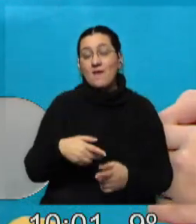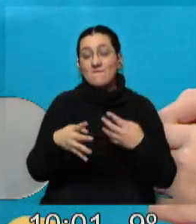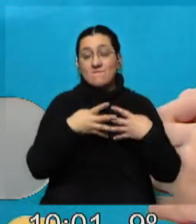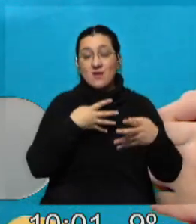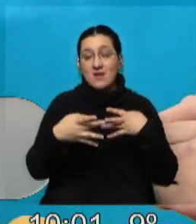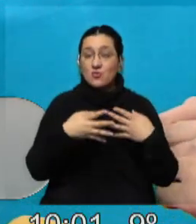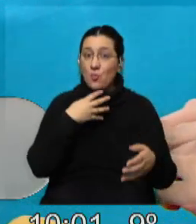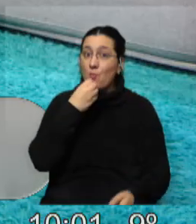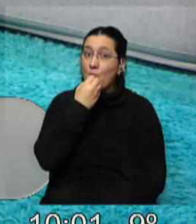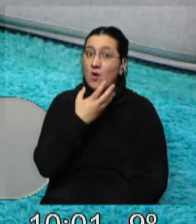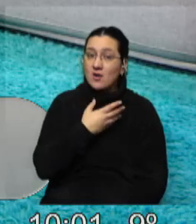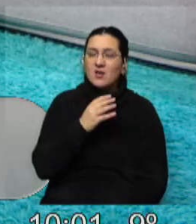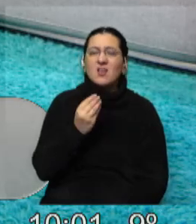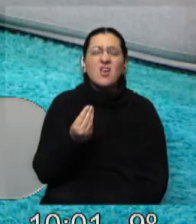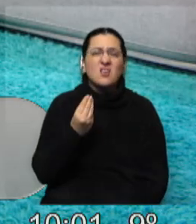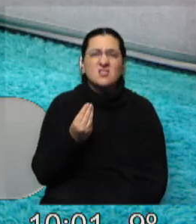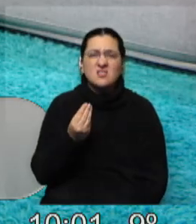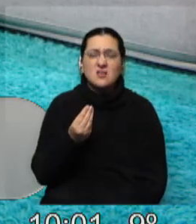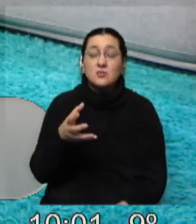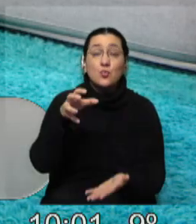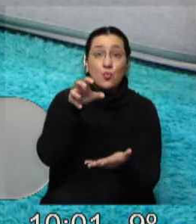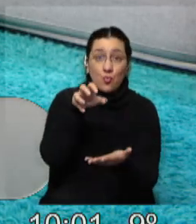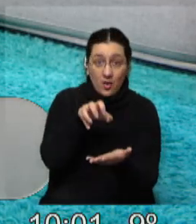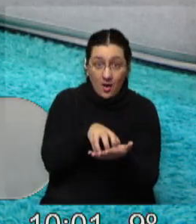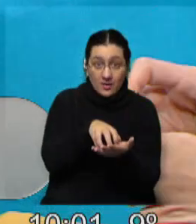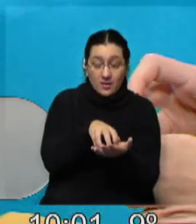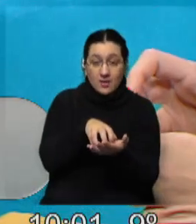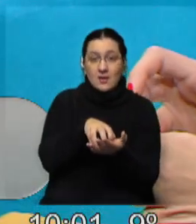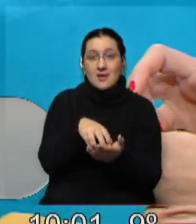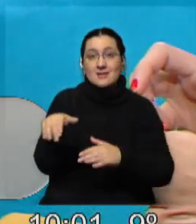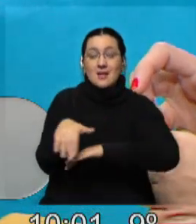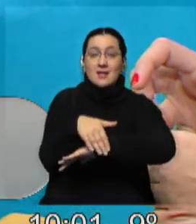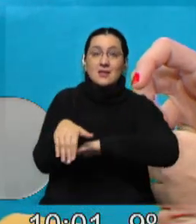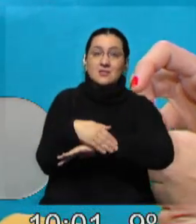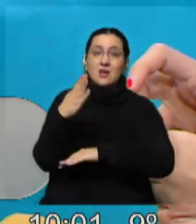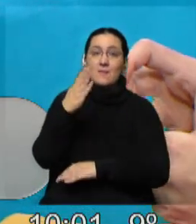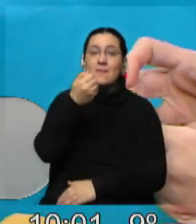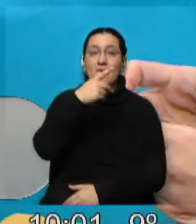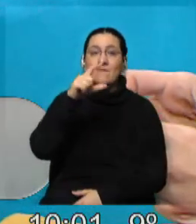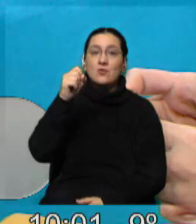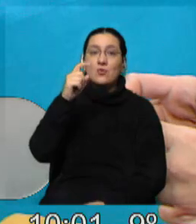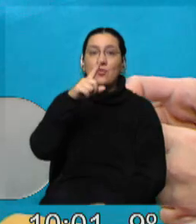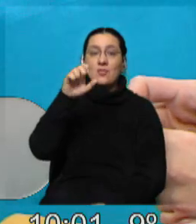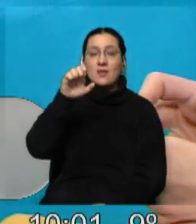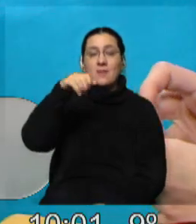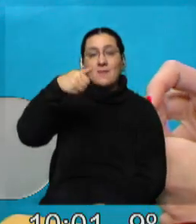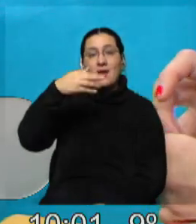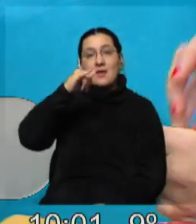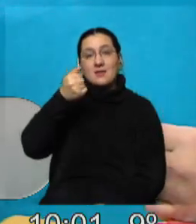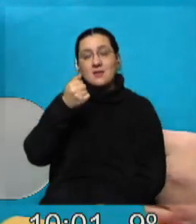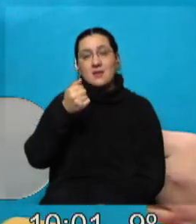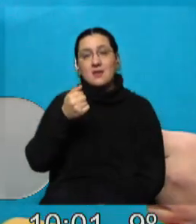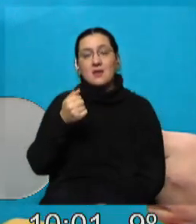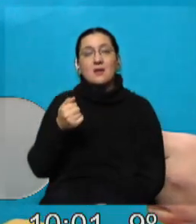muy buena. ¿Qué es Estereotipa? Estereotipa es un lugar, en realidad, que está en la calle Pablo de María, Gonzalo Ramírez,